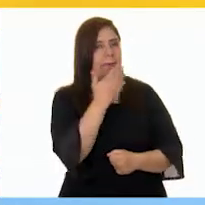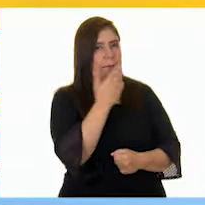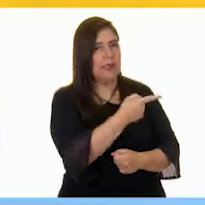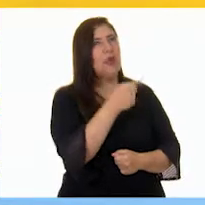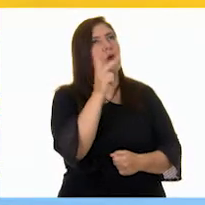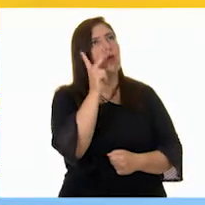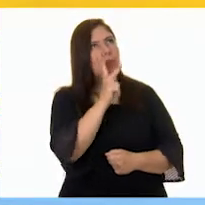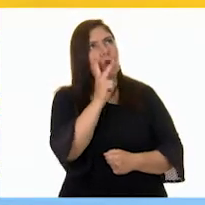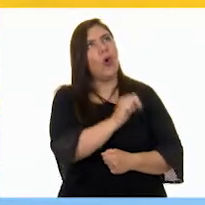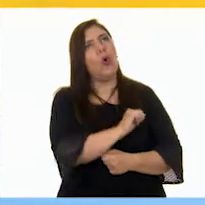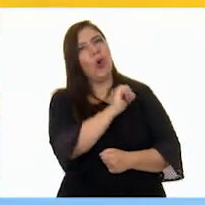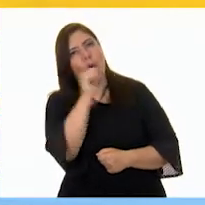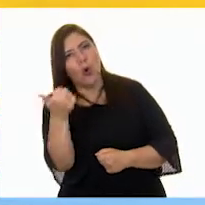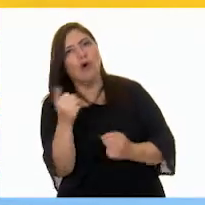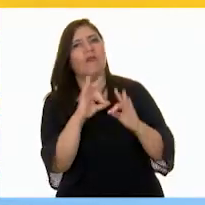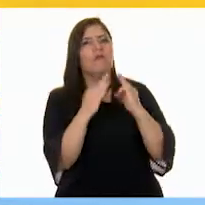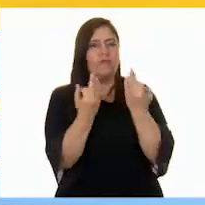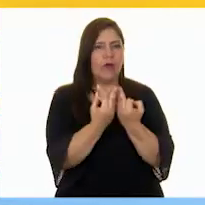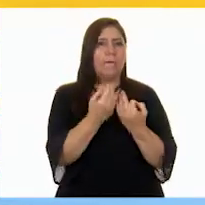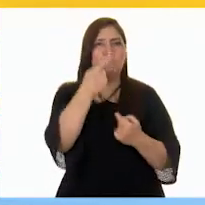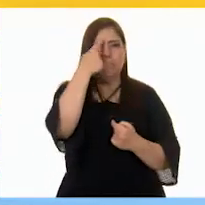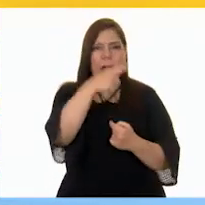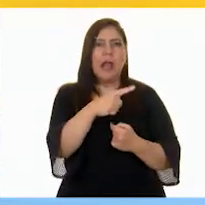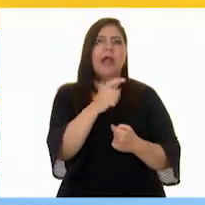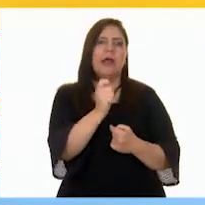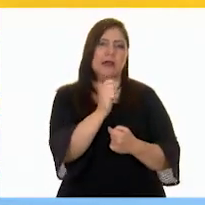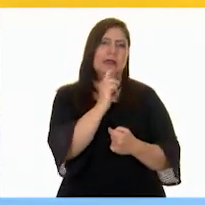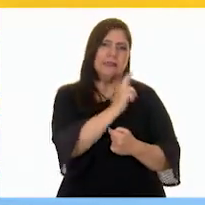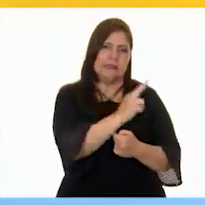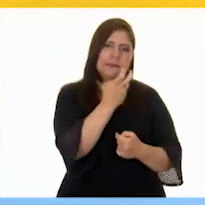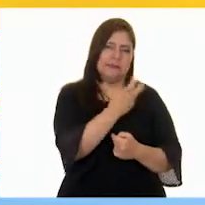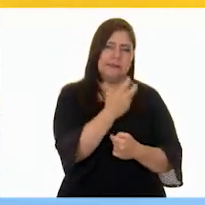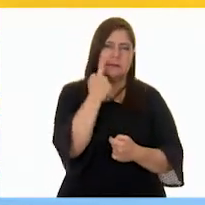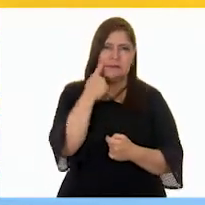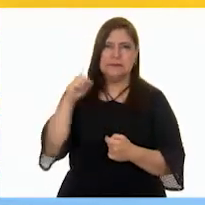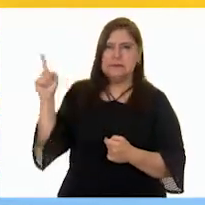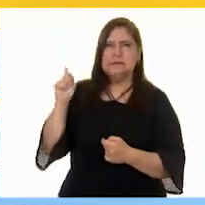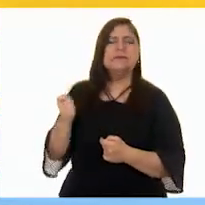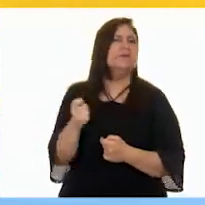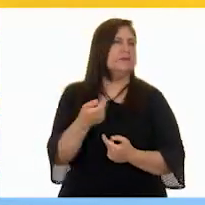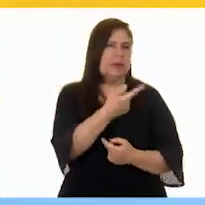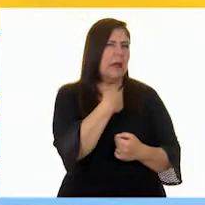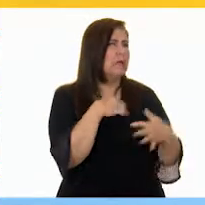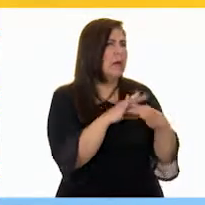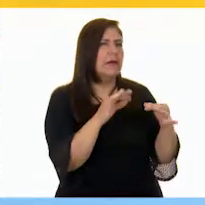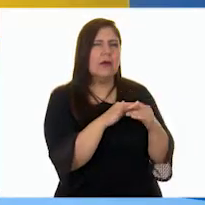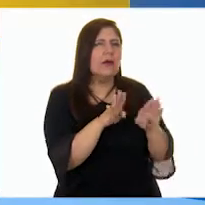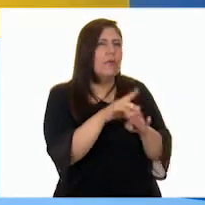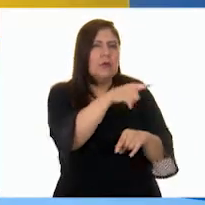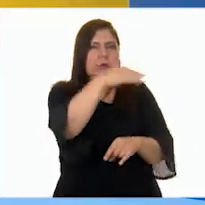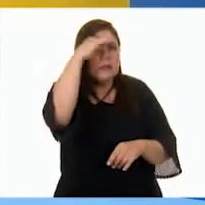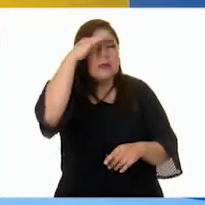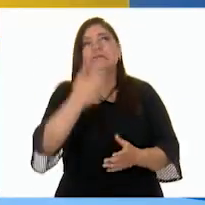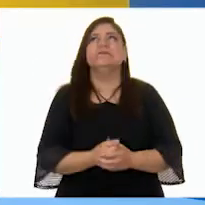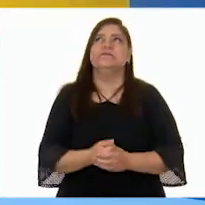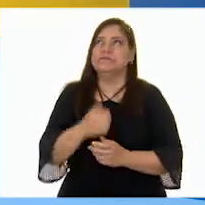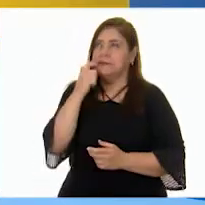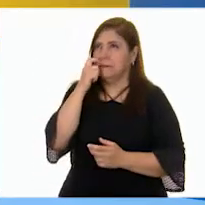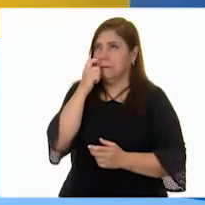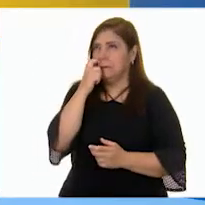probaste otro camino para resolver este tipo de situaciones. A ver, dinos qué hiciste o cómo lo pensaste. Ah, bueno,